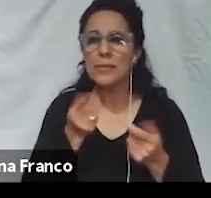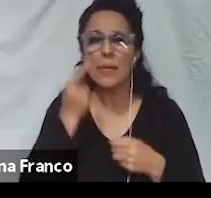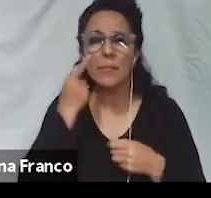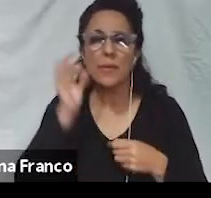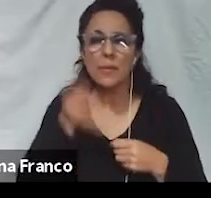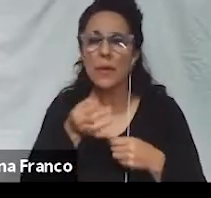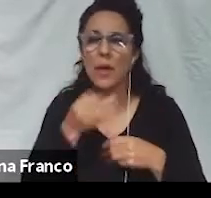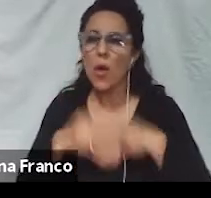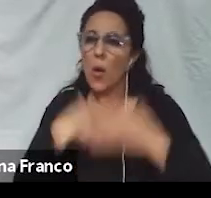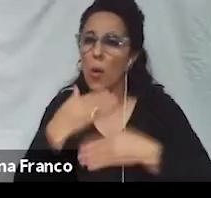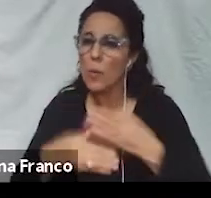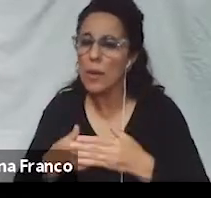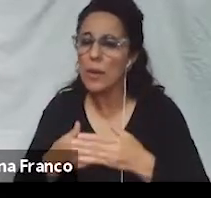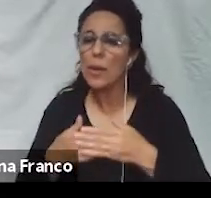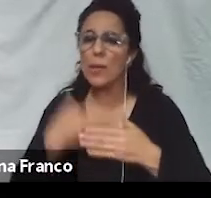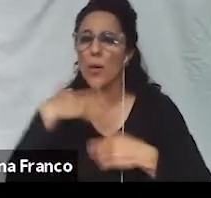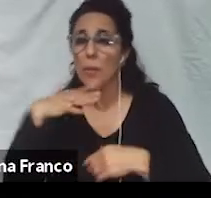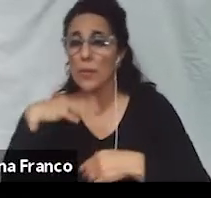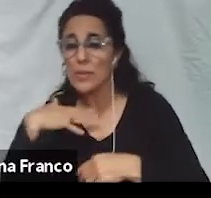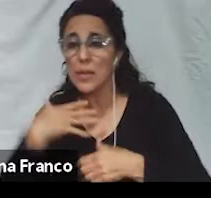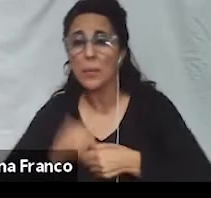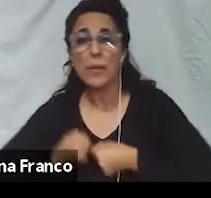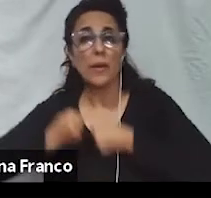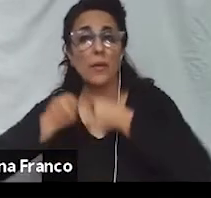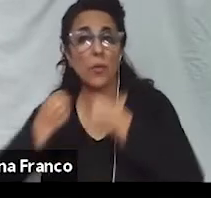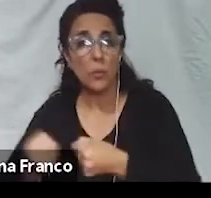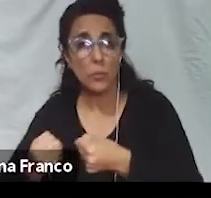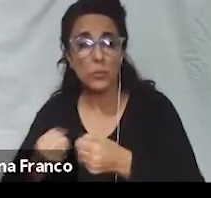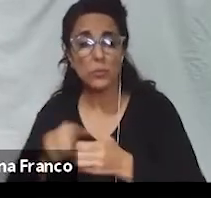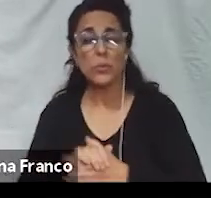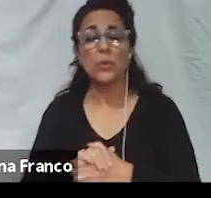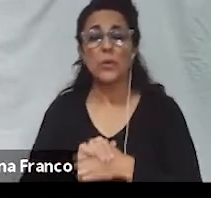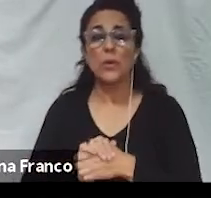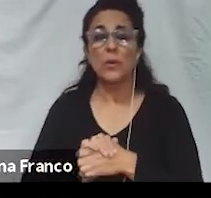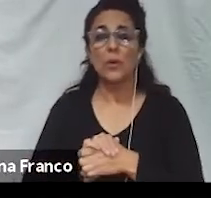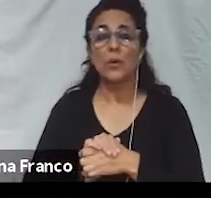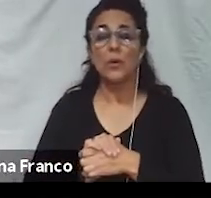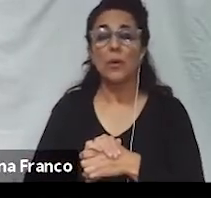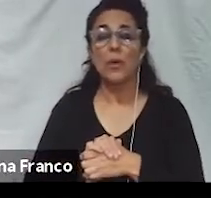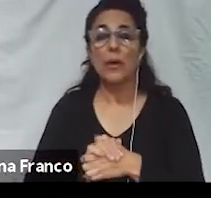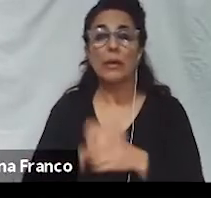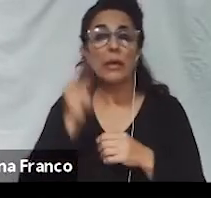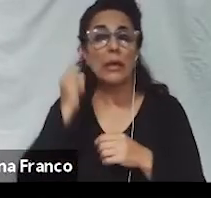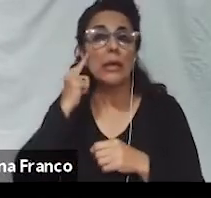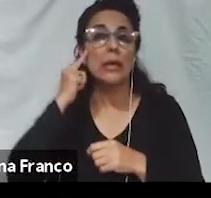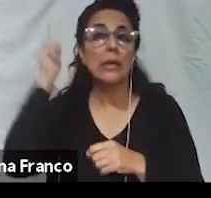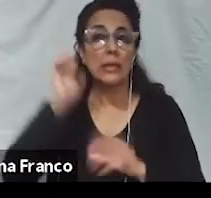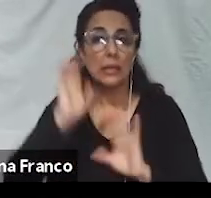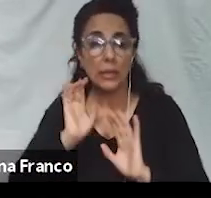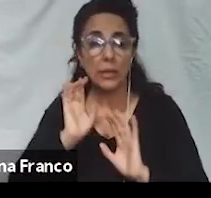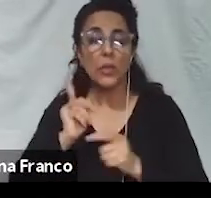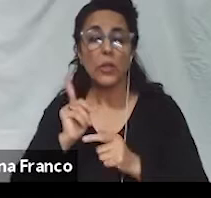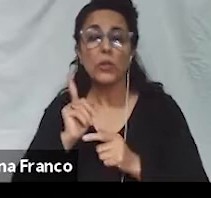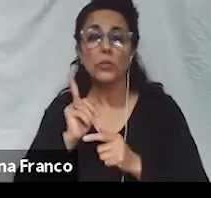perceptible, operable, comprensible y robusto, y dentro de cada principio tenemos los criterios que